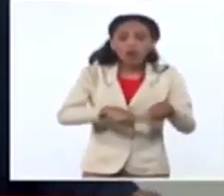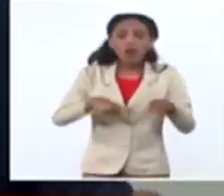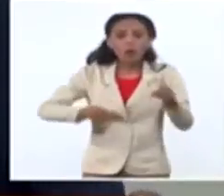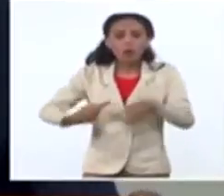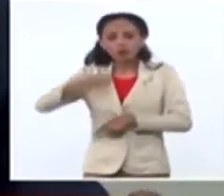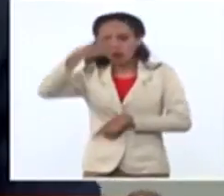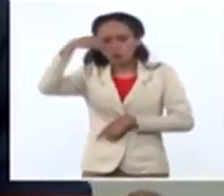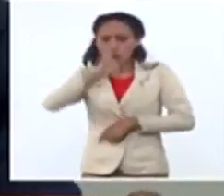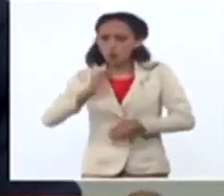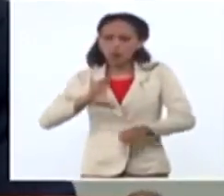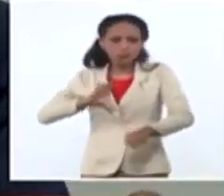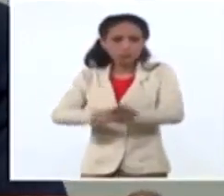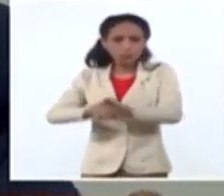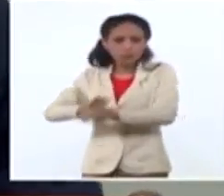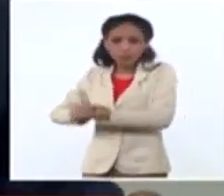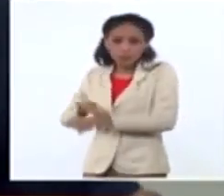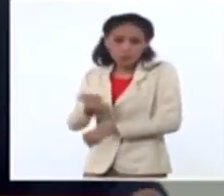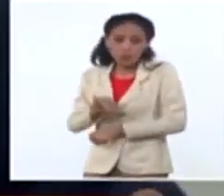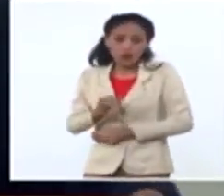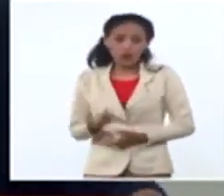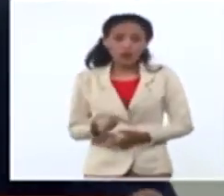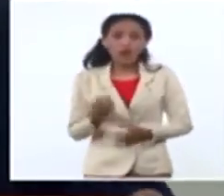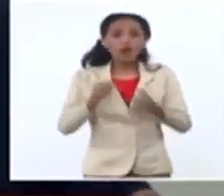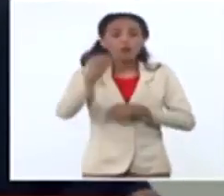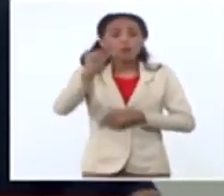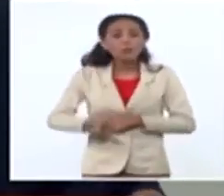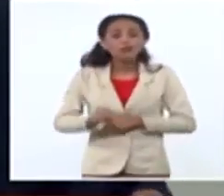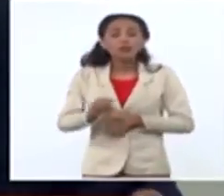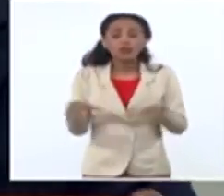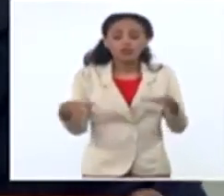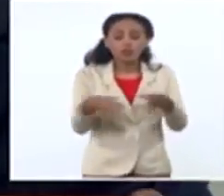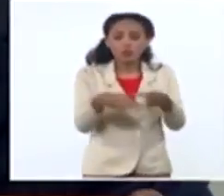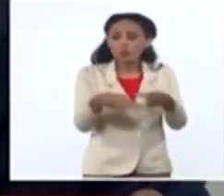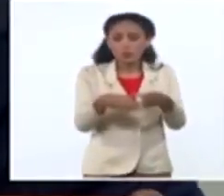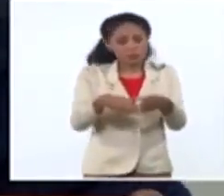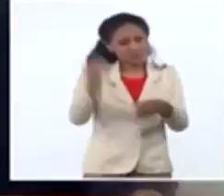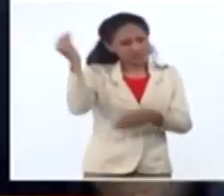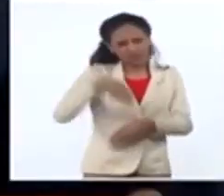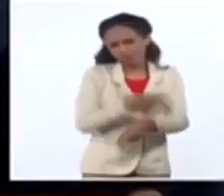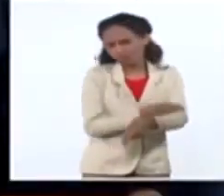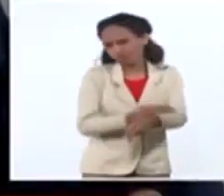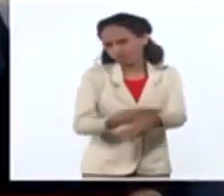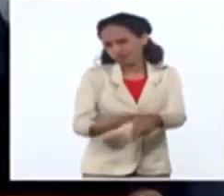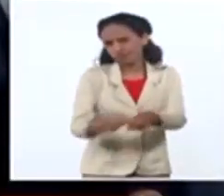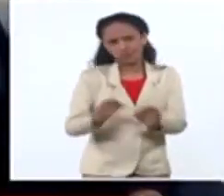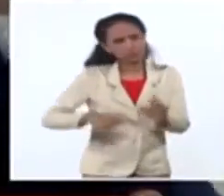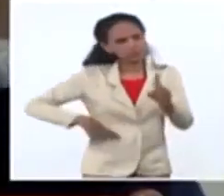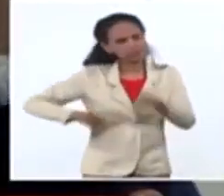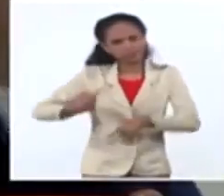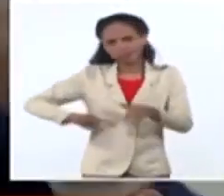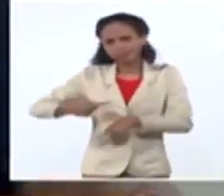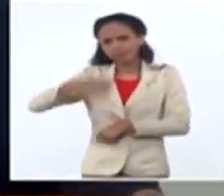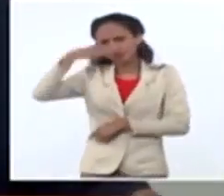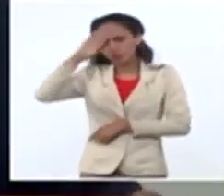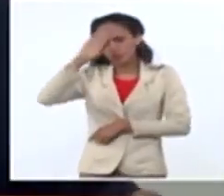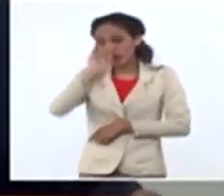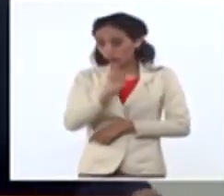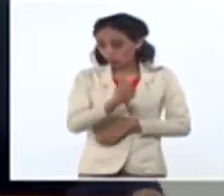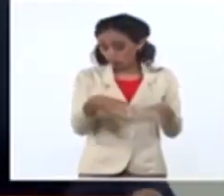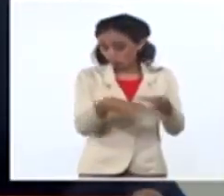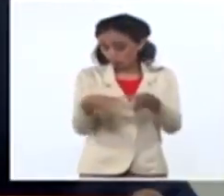algunos voceros de grupos históricamente terroristas contra Cuba, en particular dos de ellos,